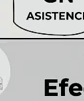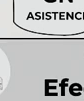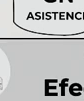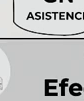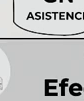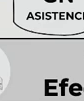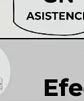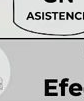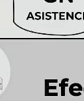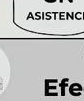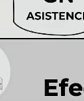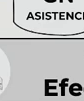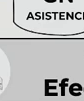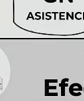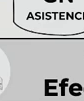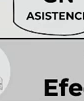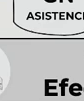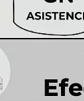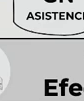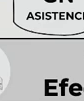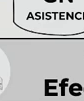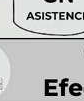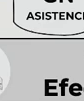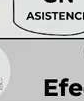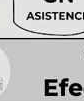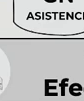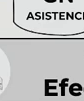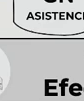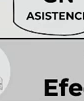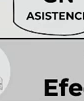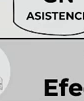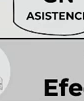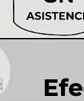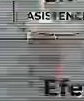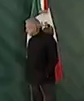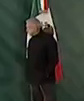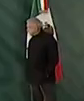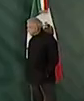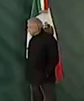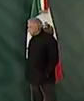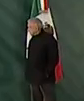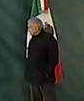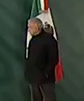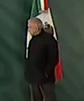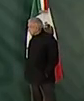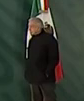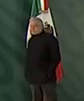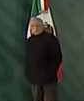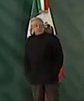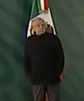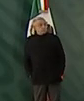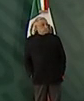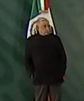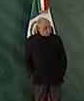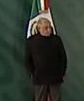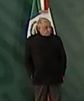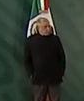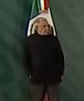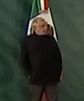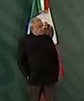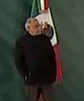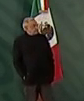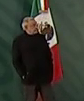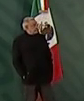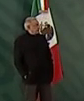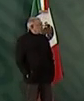838 personas en estos en estas participaciones Eso es todo lo que tenemos por la información de